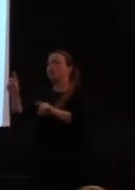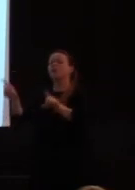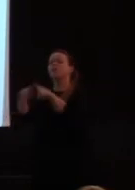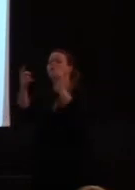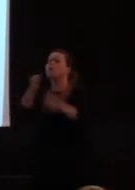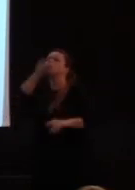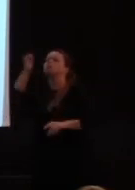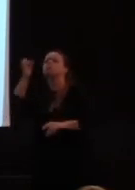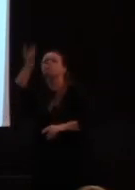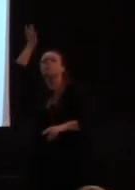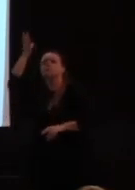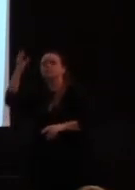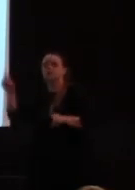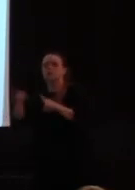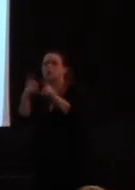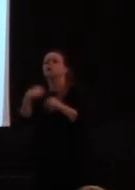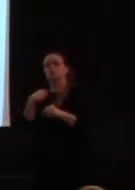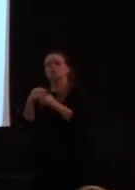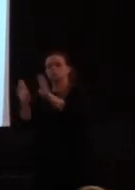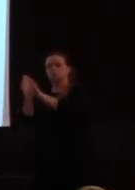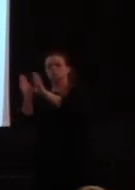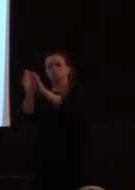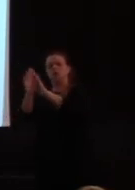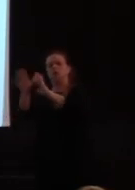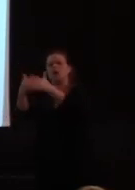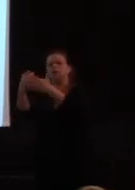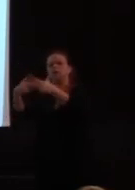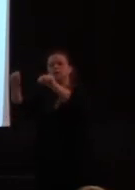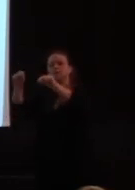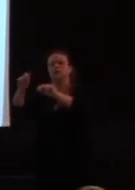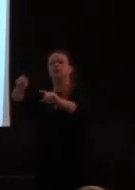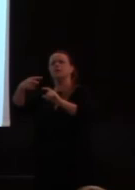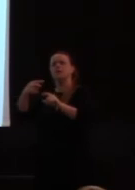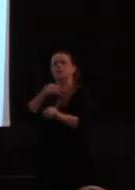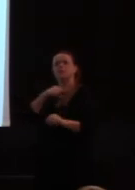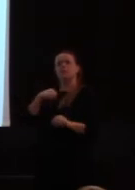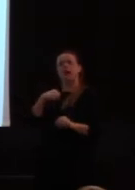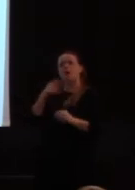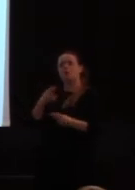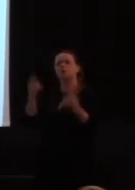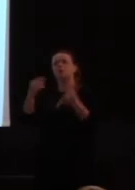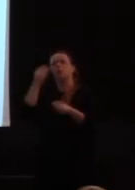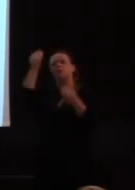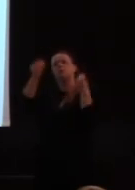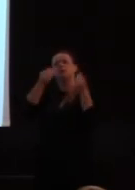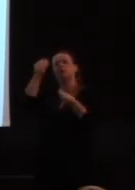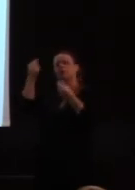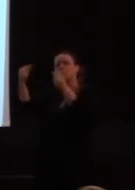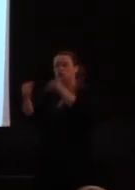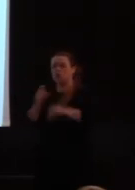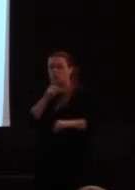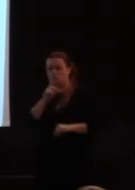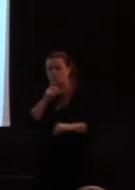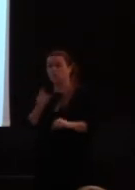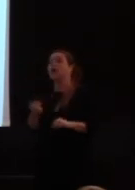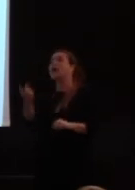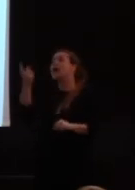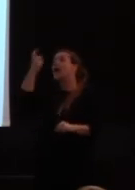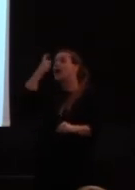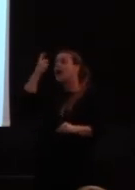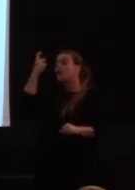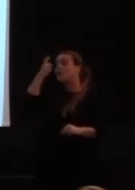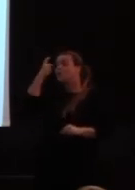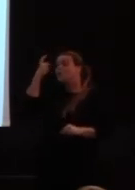les dejo acabar. Después decido cómo les corrijo, en privado o en público. Por ejemplo, los alumnos valoran